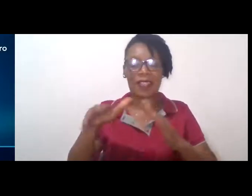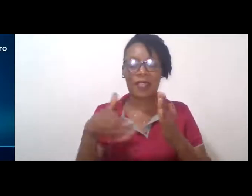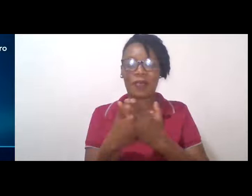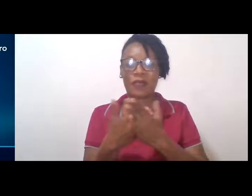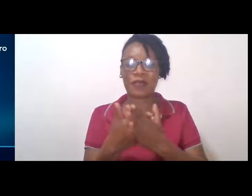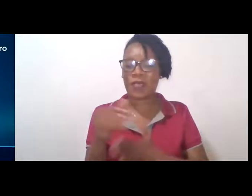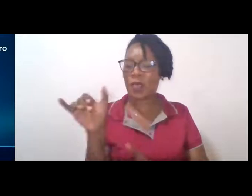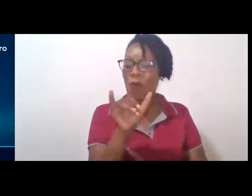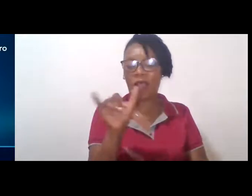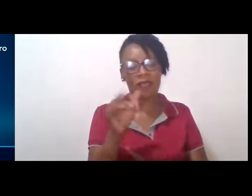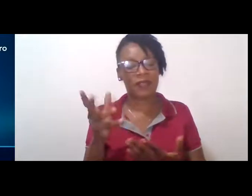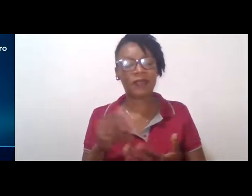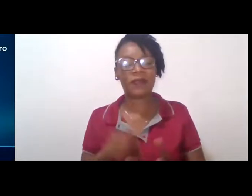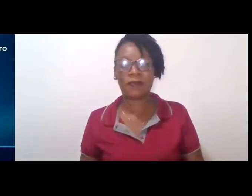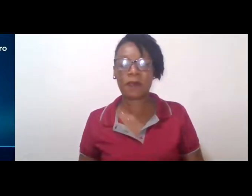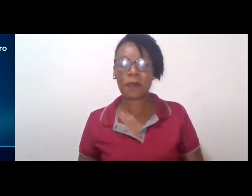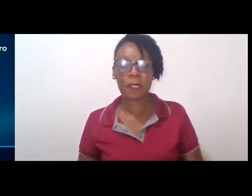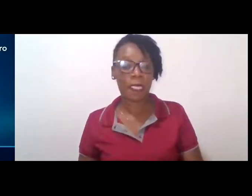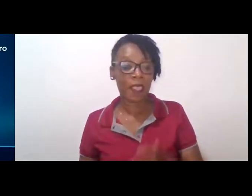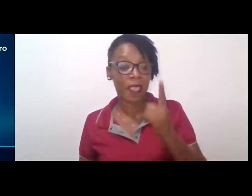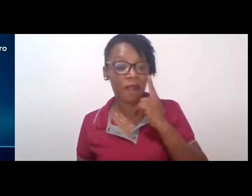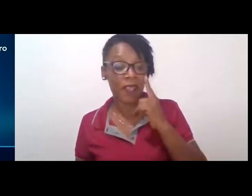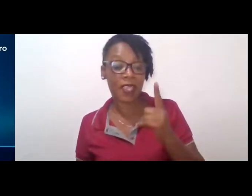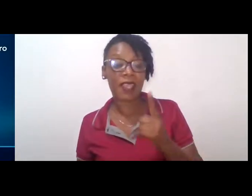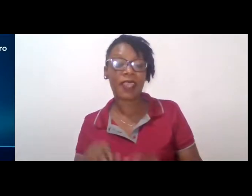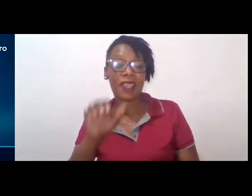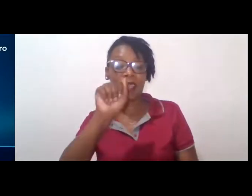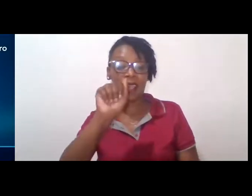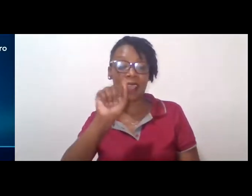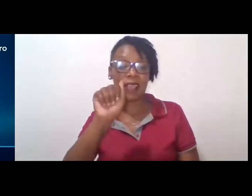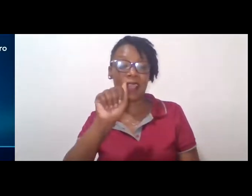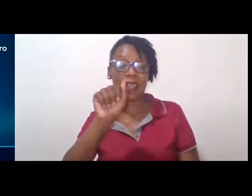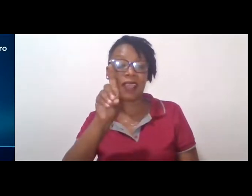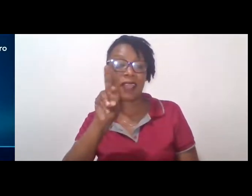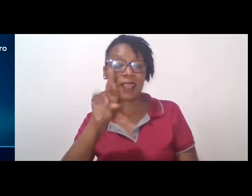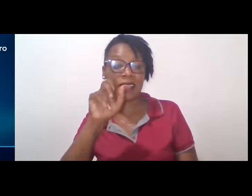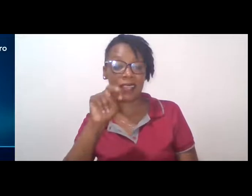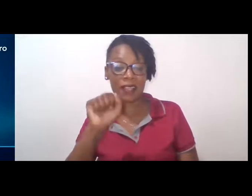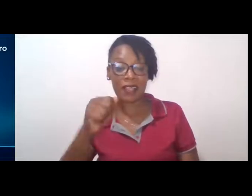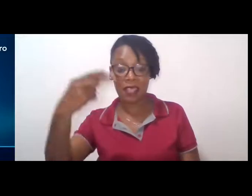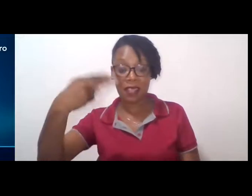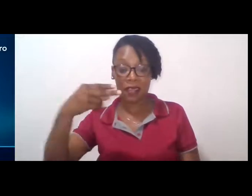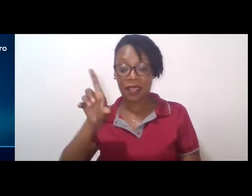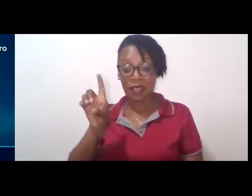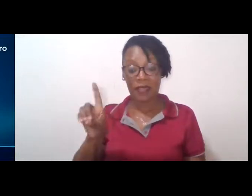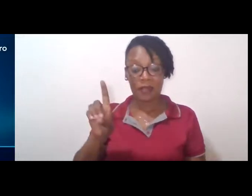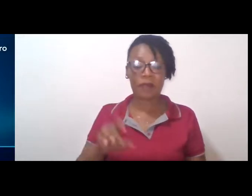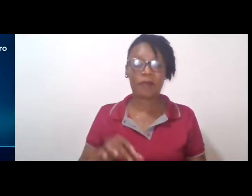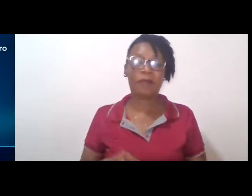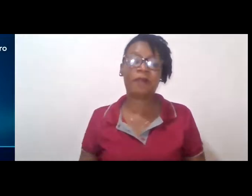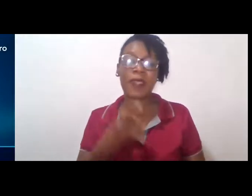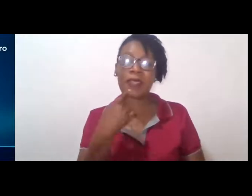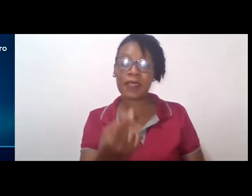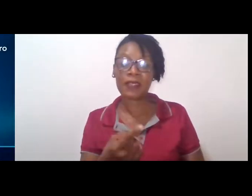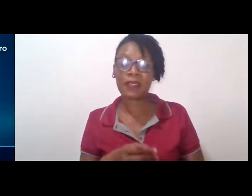por igual. Y mira que Adriana Herrera Díaz, y termino con esta reflexión, la profesora Adriana Herrera